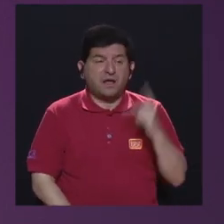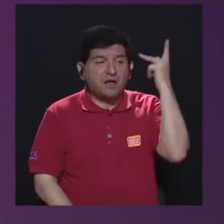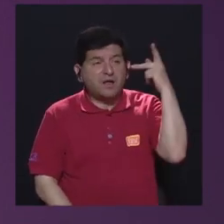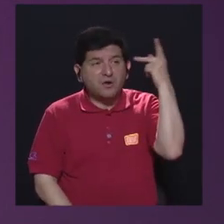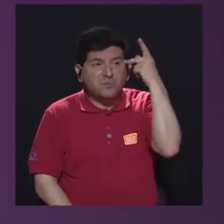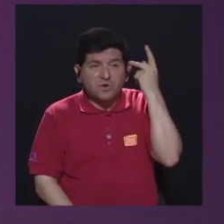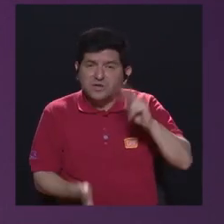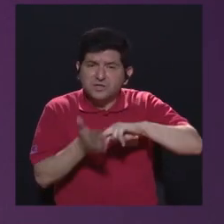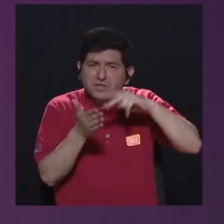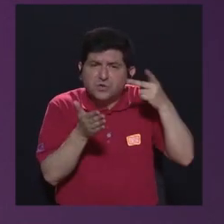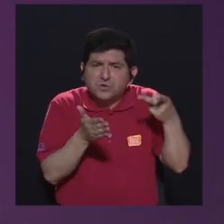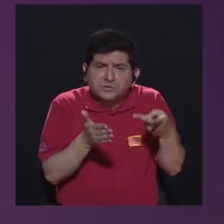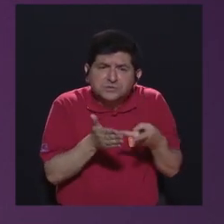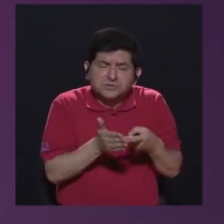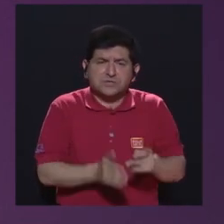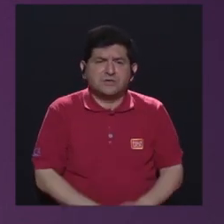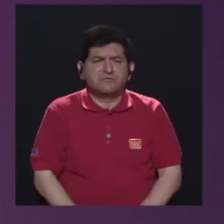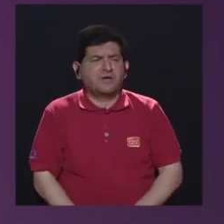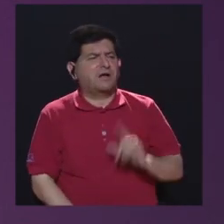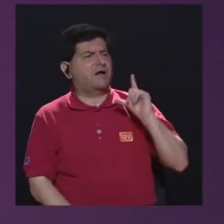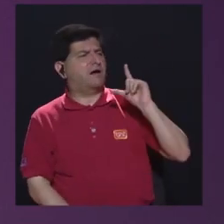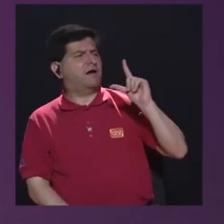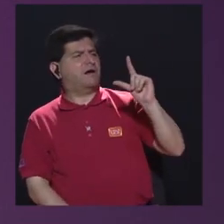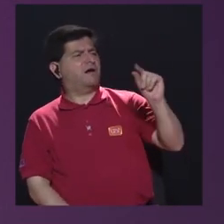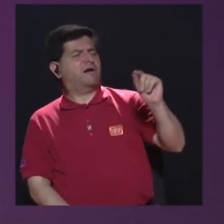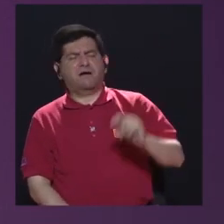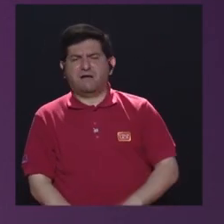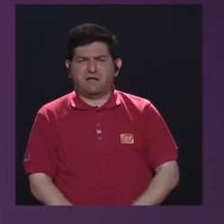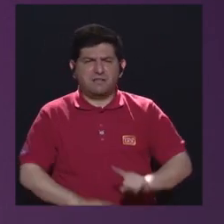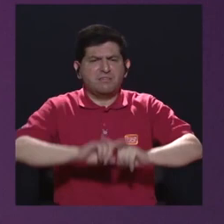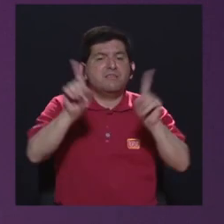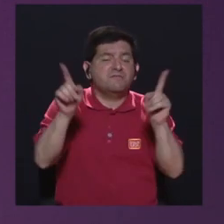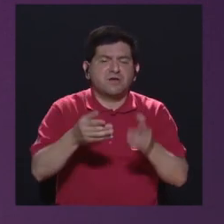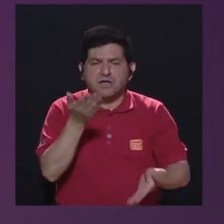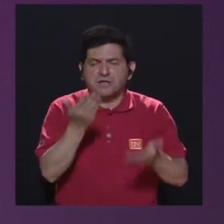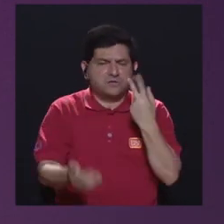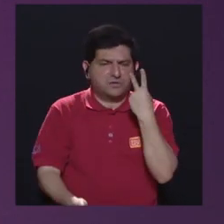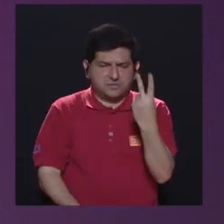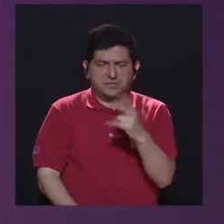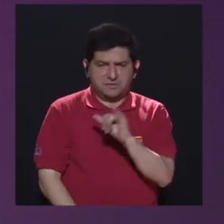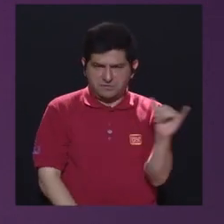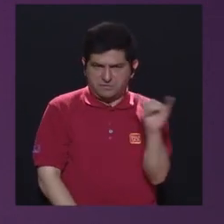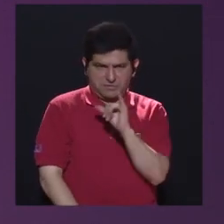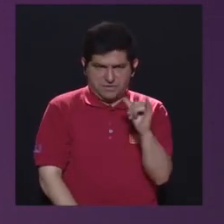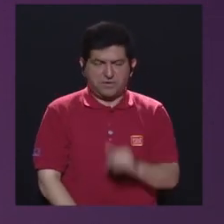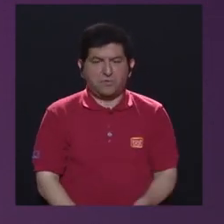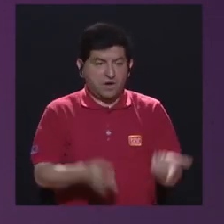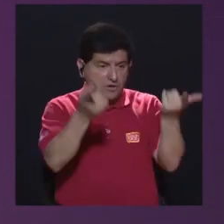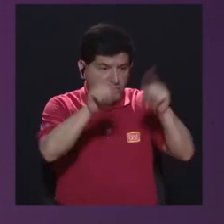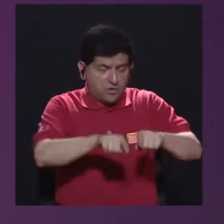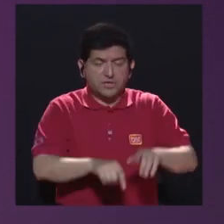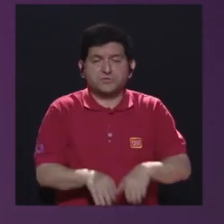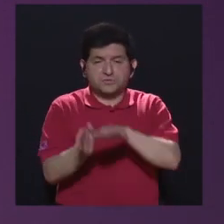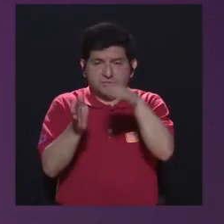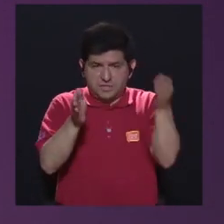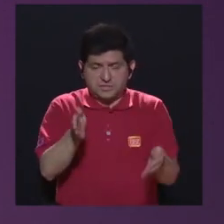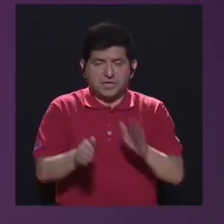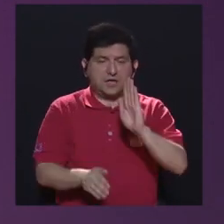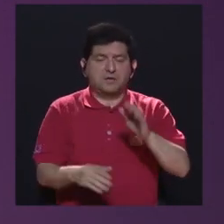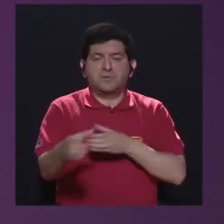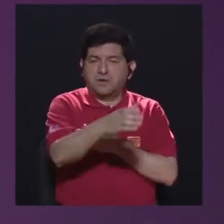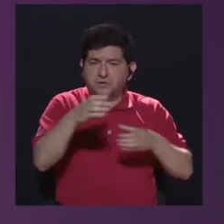político tendría que ser algo muy lejano, distinto y poco visto como lo que podría ser lo que se hace en la cama, en tu